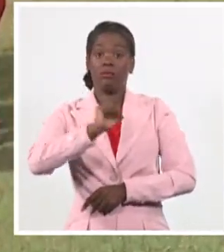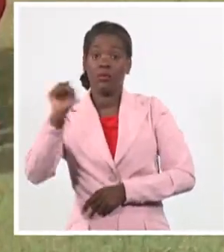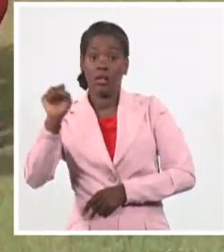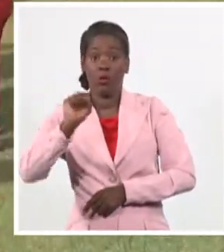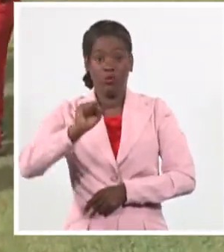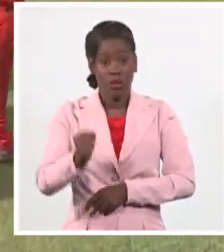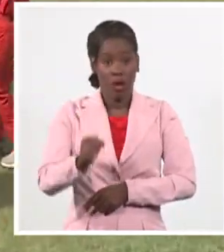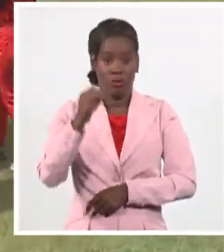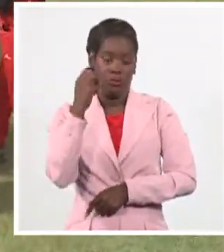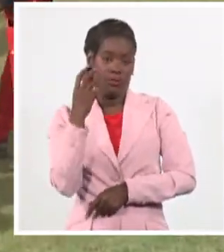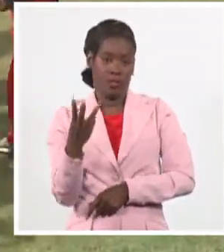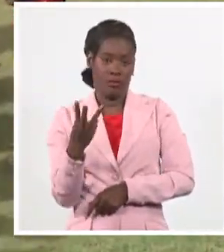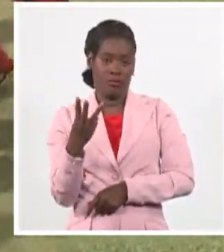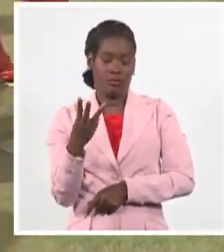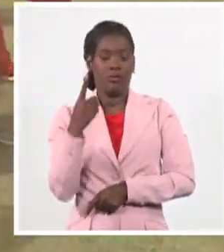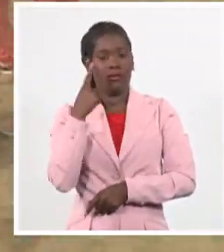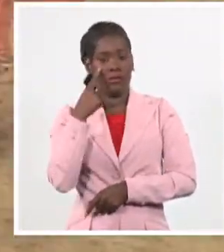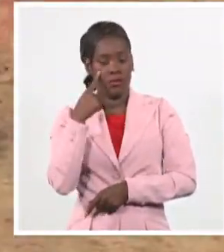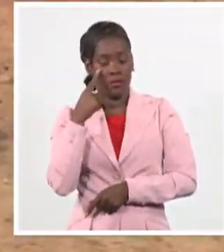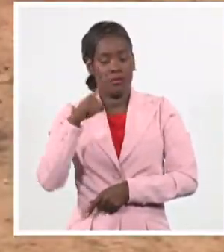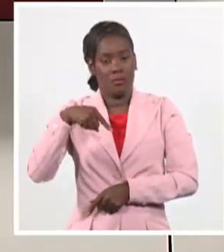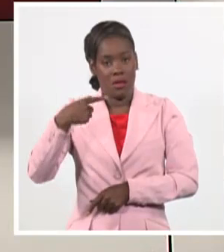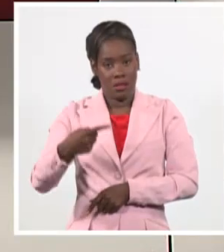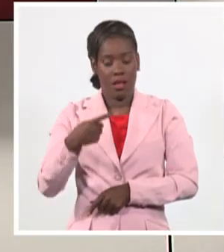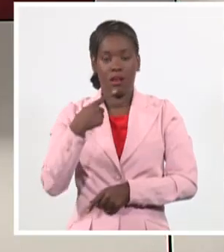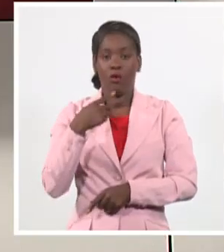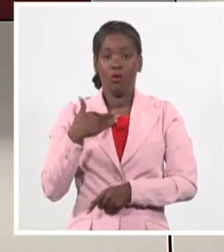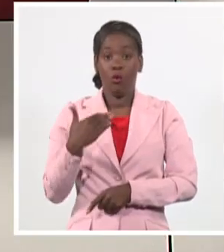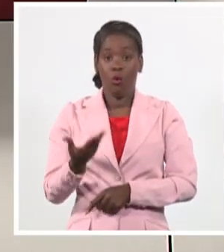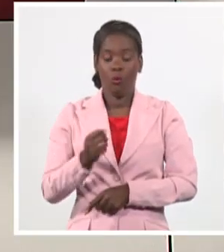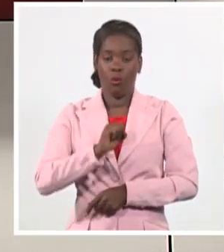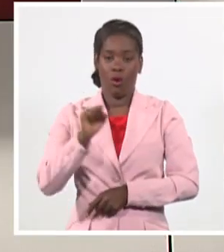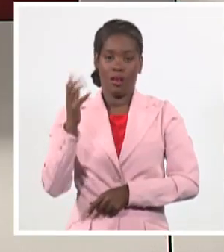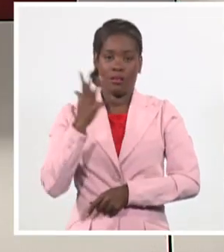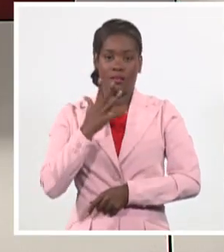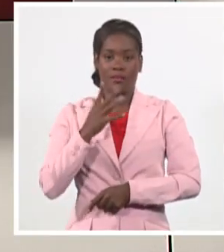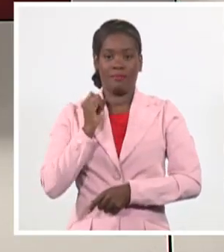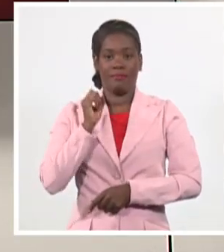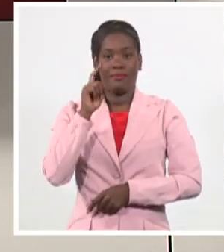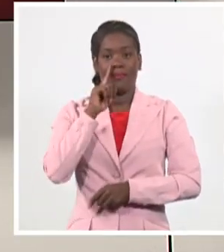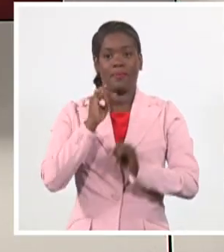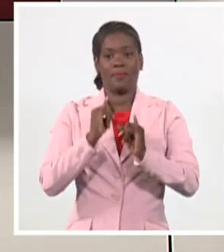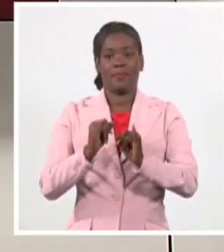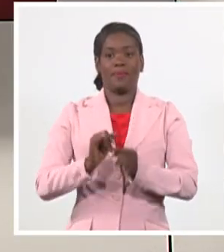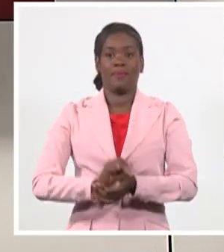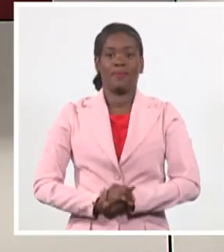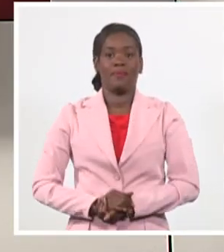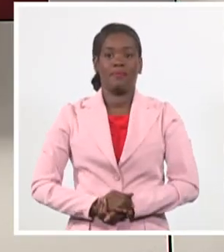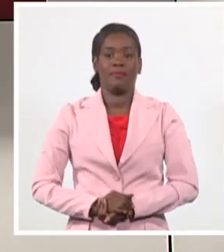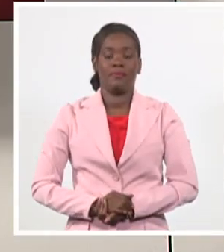estadio Guillermo Moncada, siempre en horario vespertino. Finalizan así los deportes al mediodía. Muy buenas tardes.